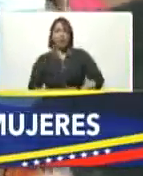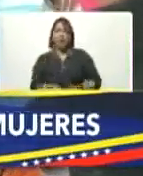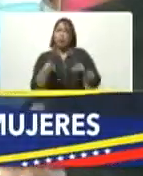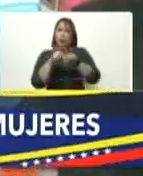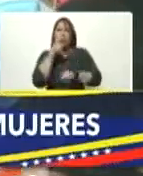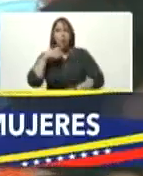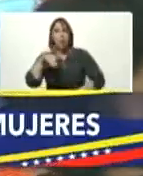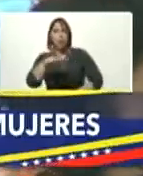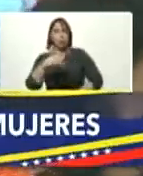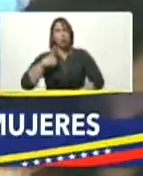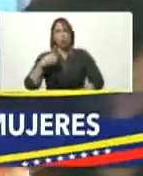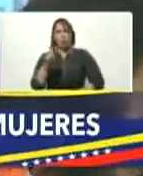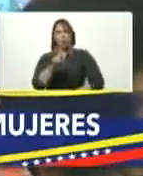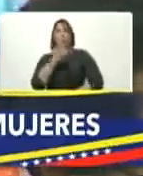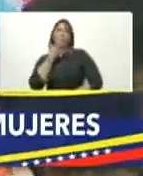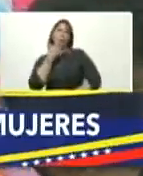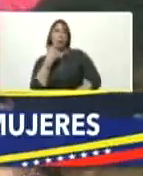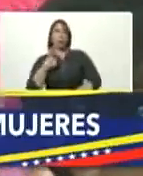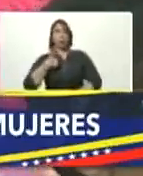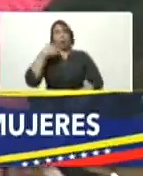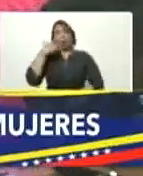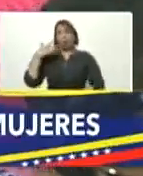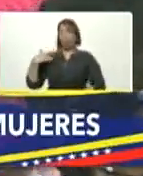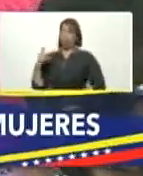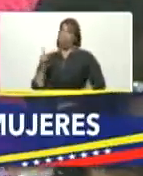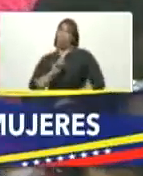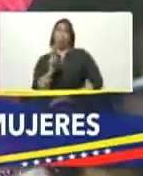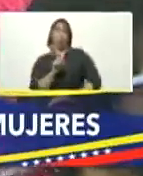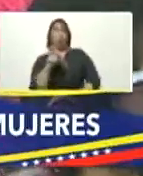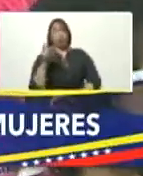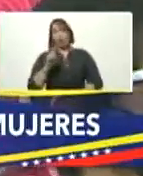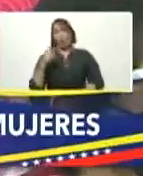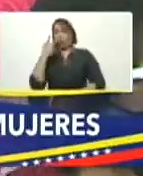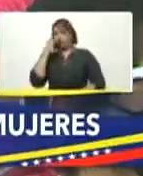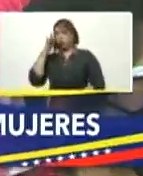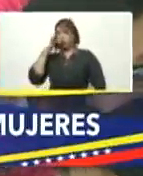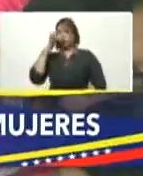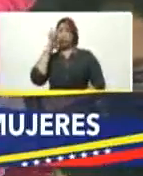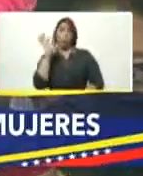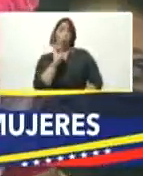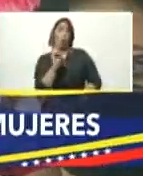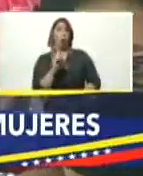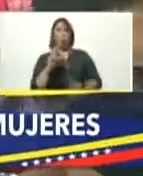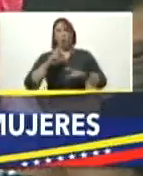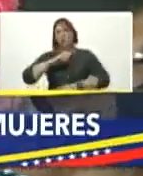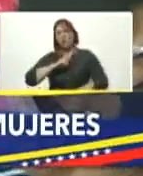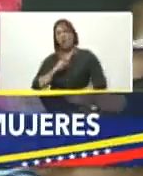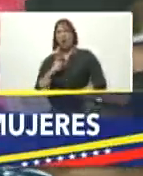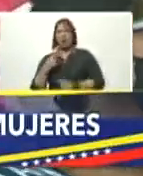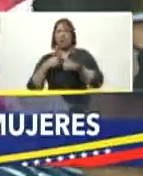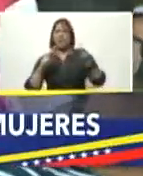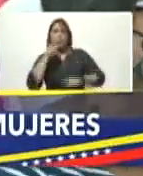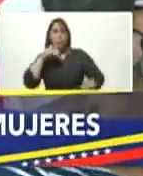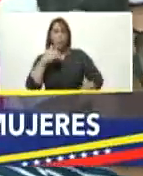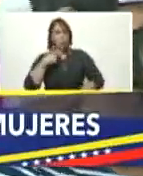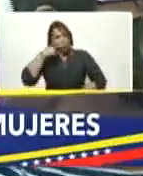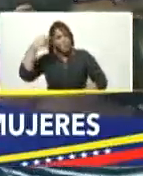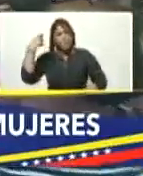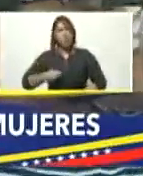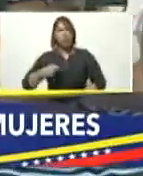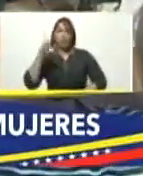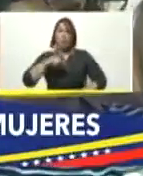pueblo. Yo no soy un oligarca, ni soy élite, ni soy una cosa rara, extraña al pueblo. Yo soy hombre de a